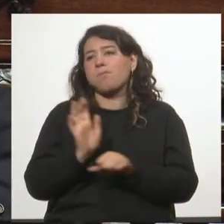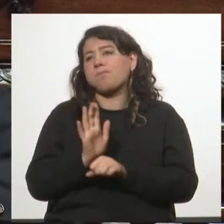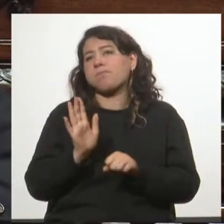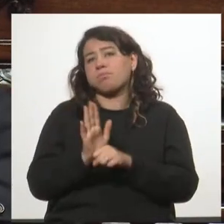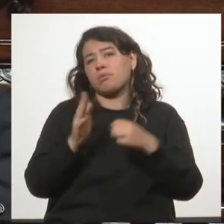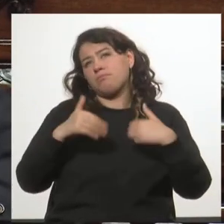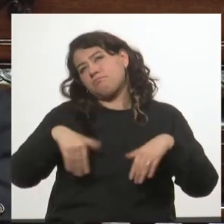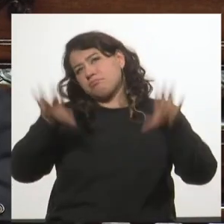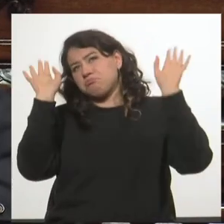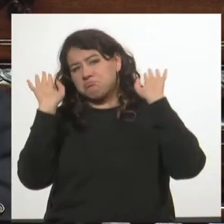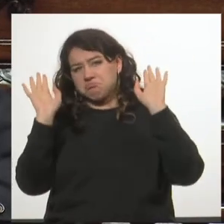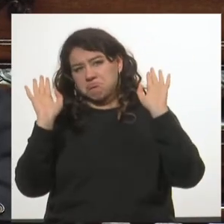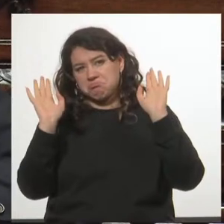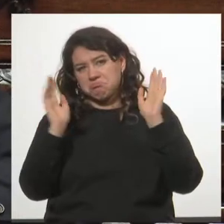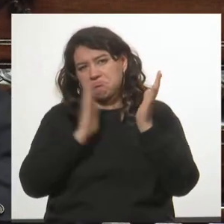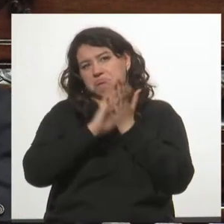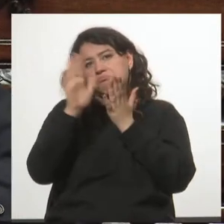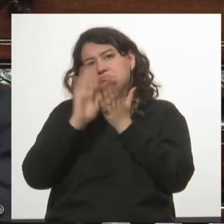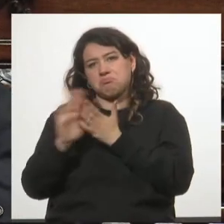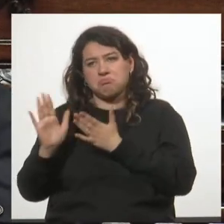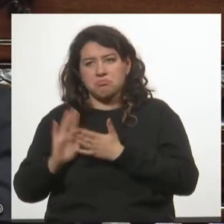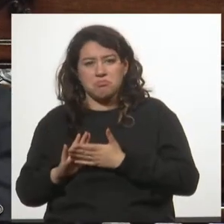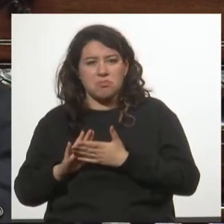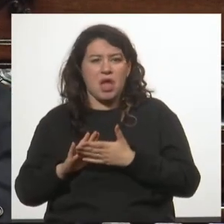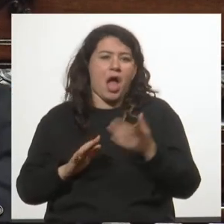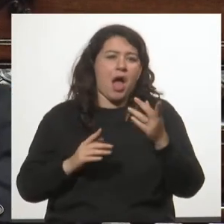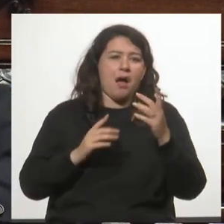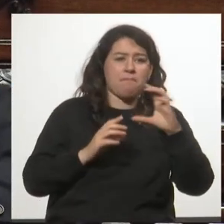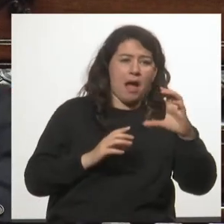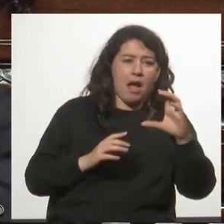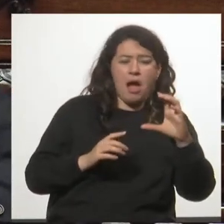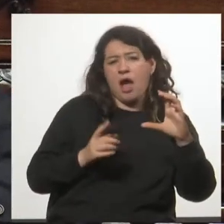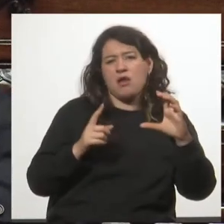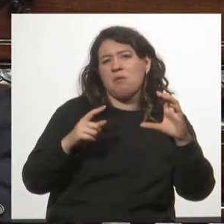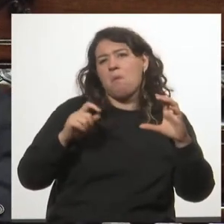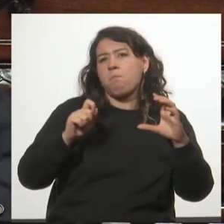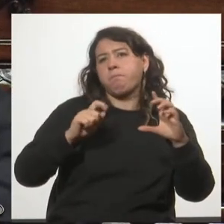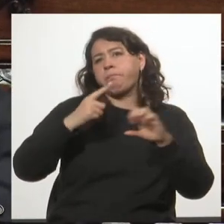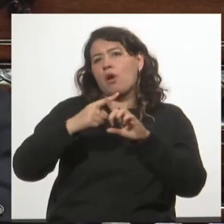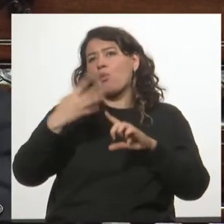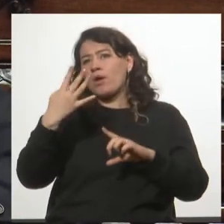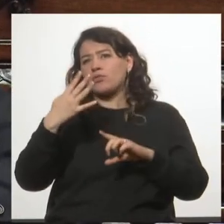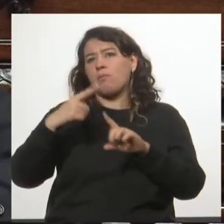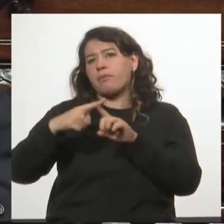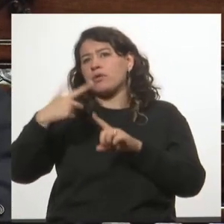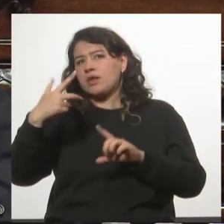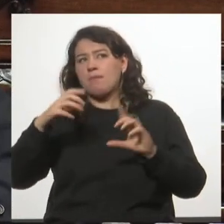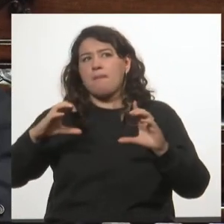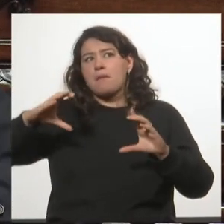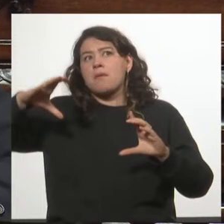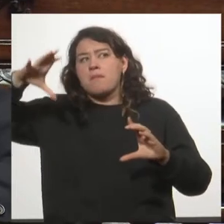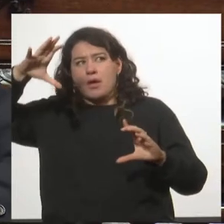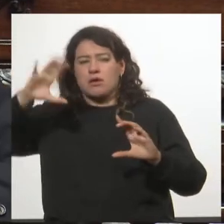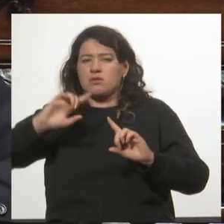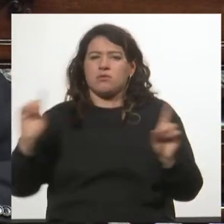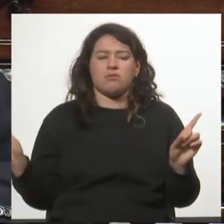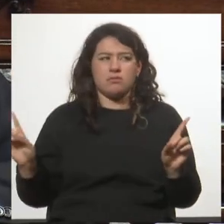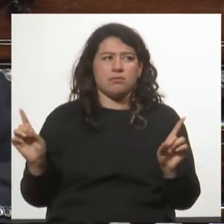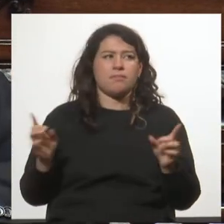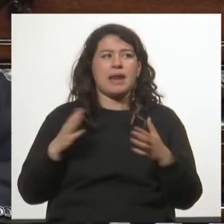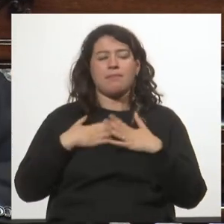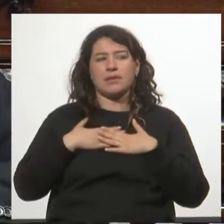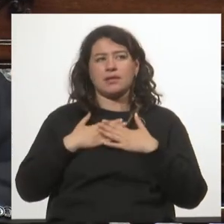techo y multiplica por 4 un presupuesto por 3 menos que menos entonces para mí